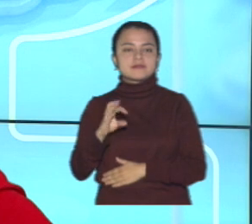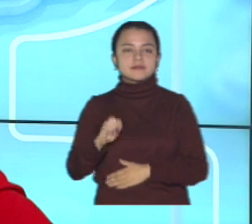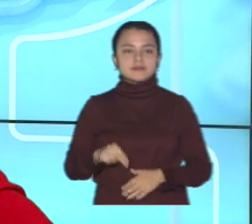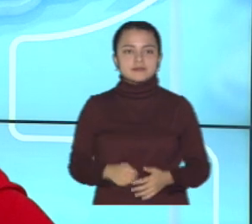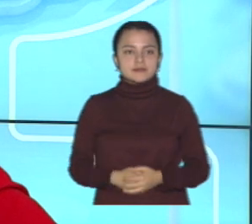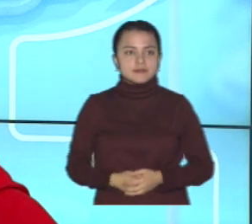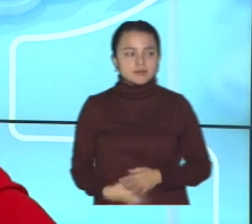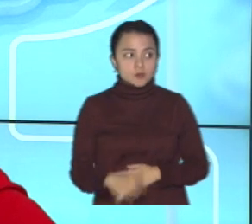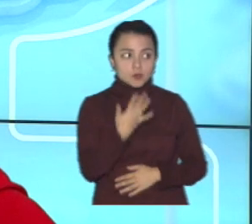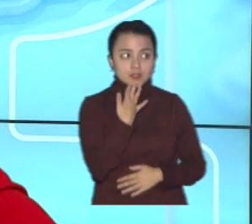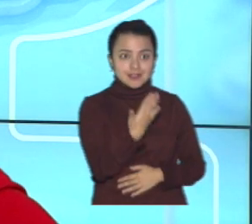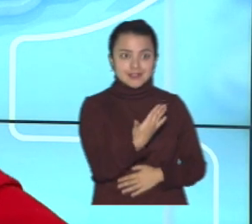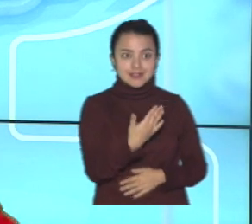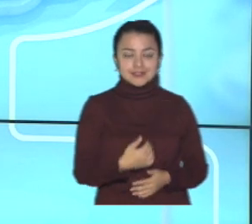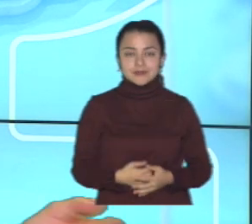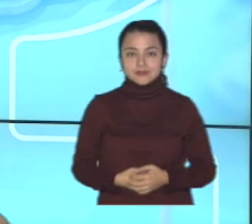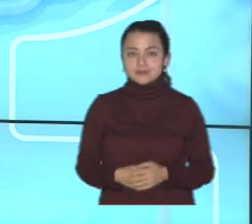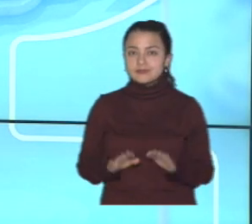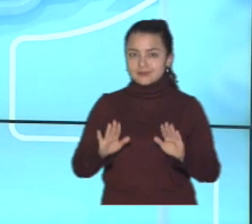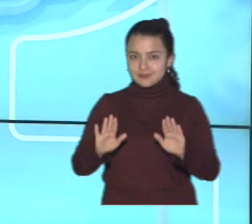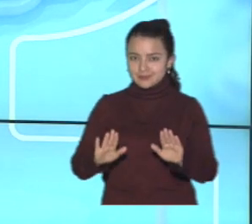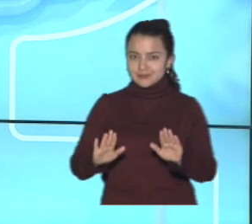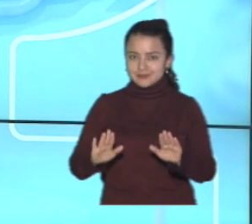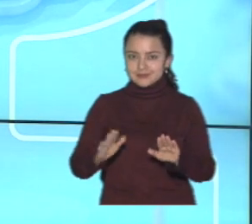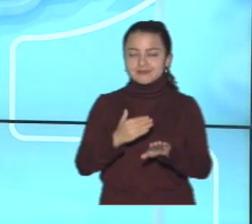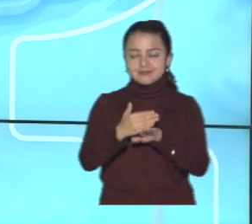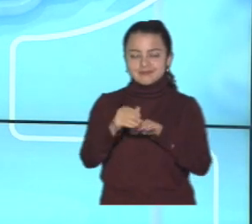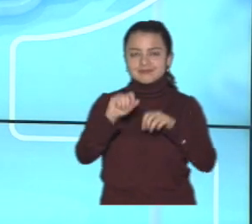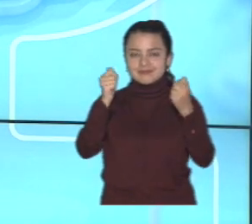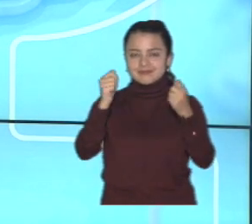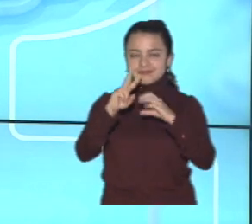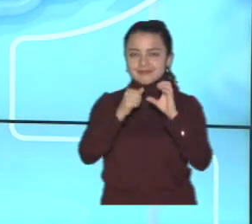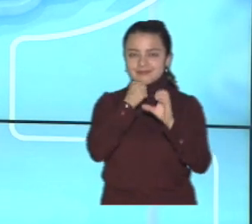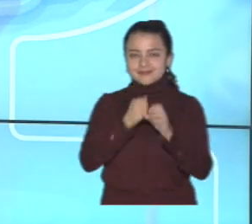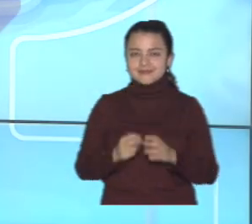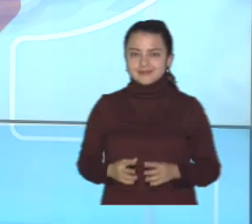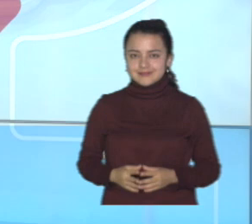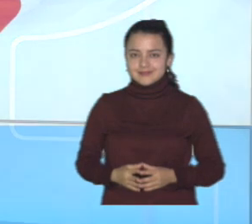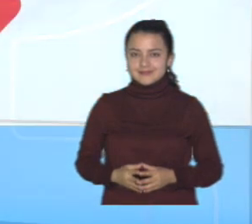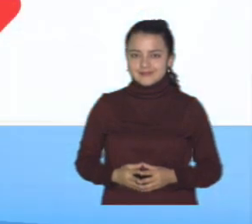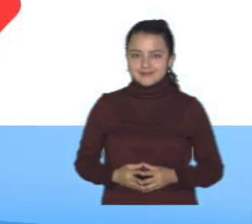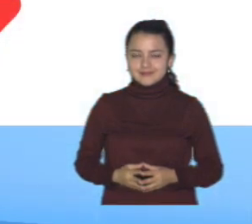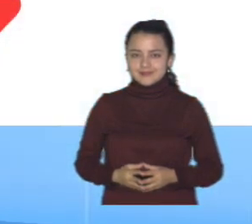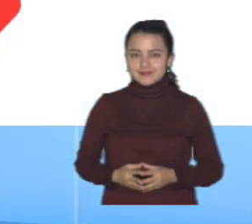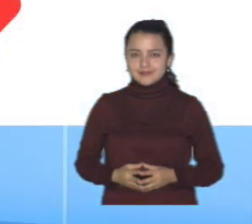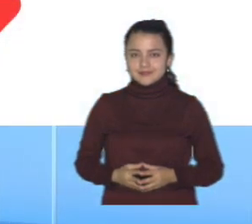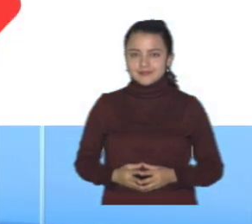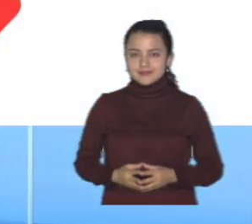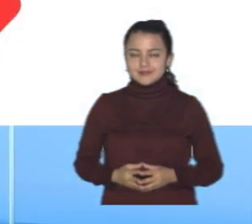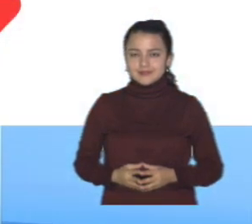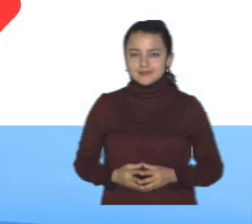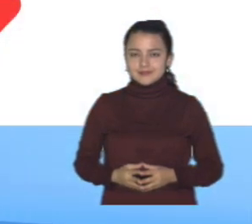Hacemos una breve pausa en Noticentro 1 CMI y ya volvemos con más noticias.